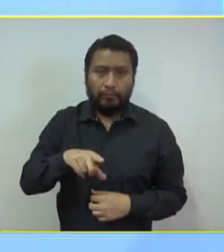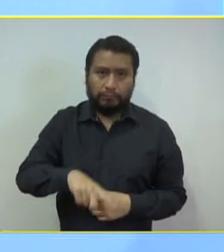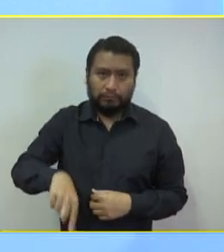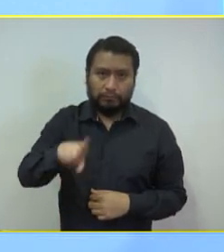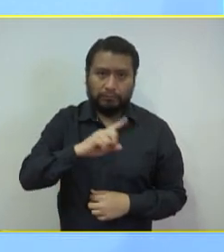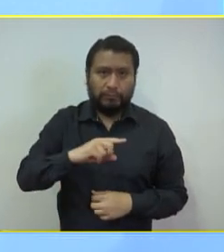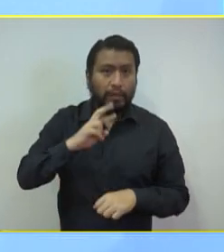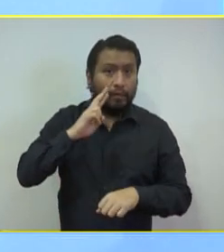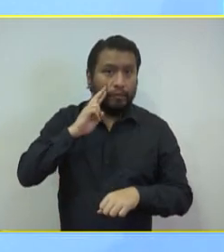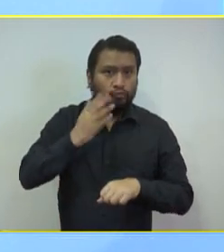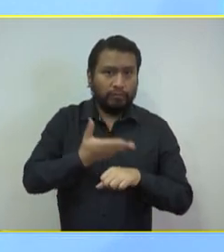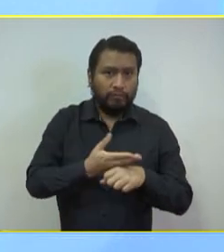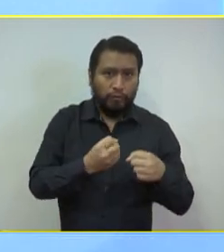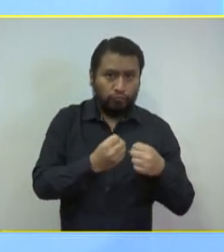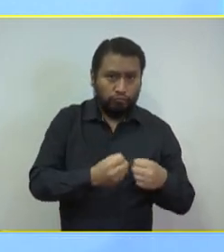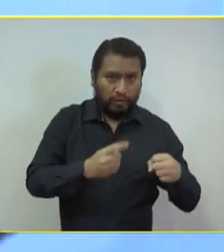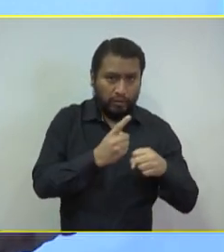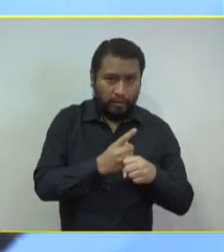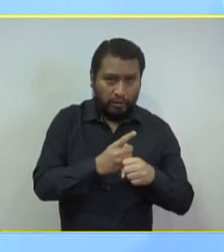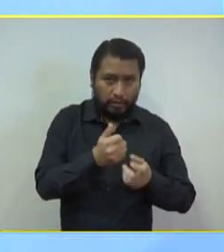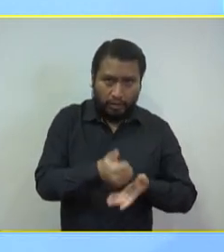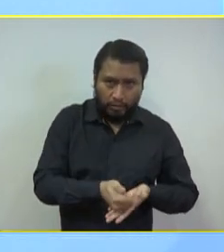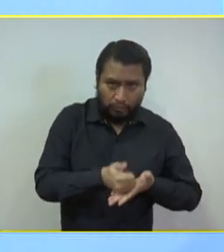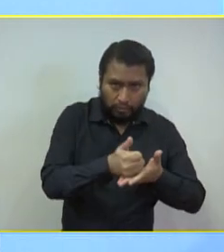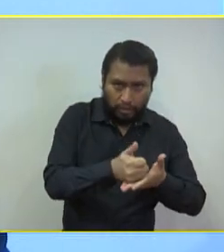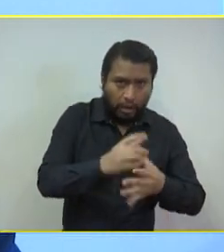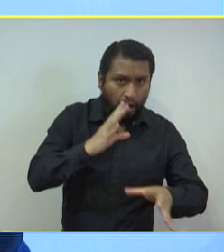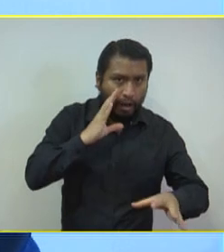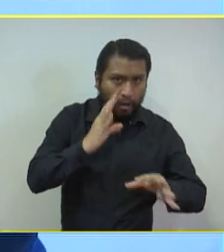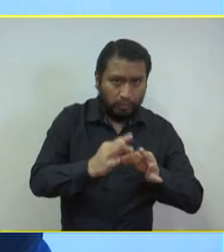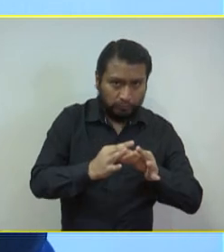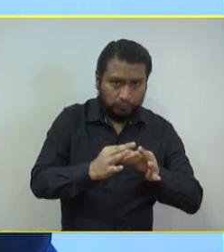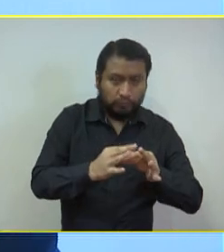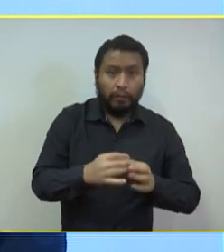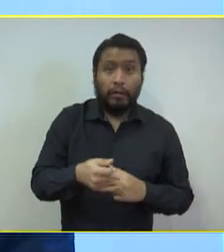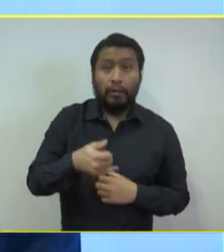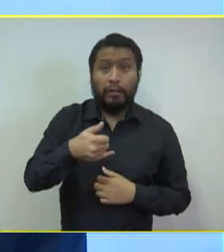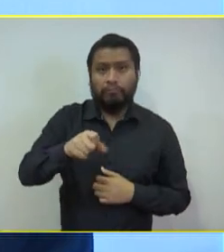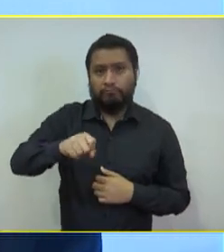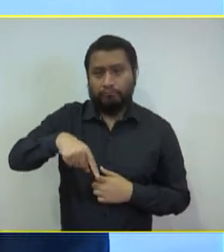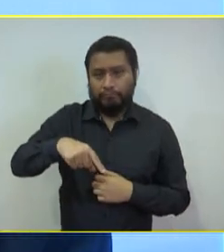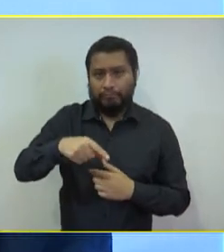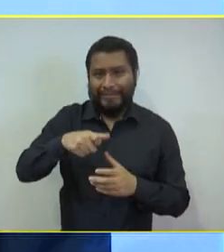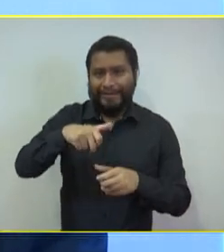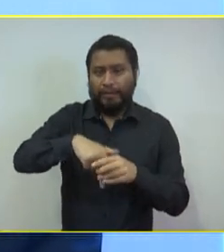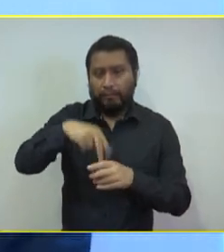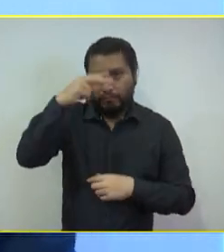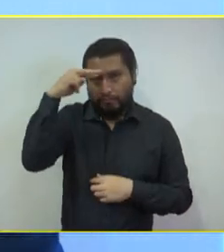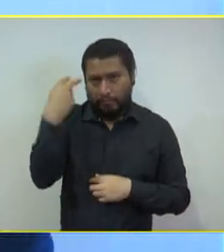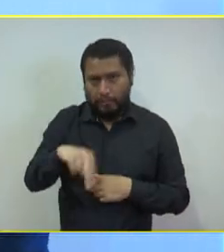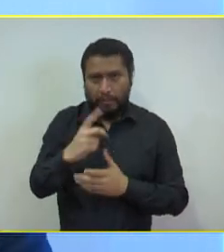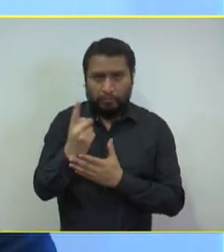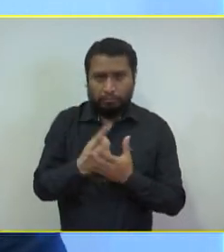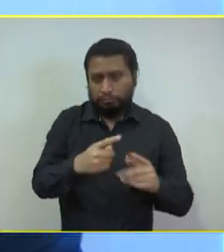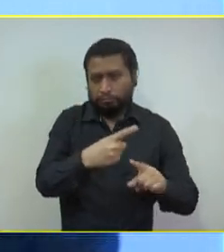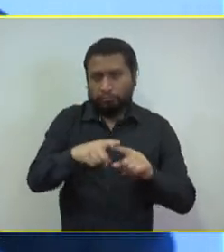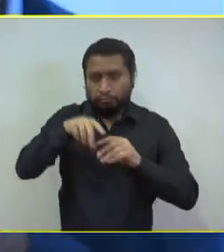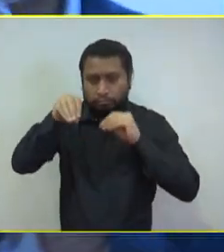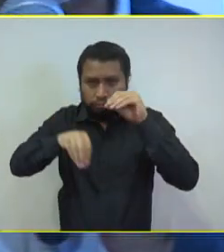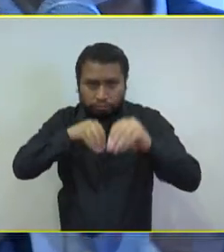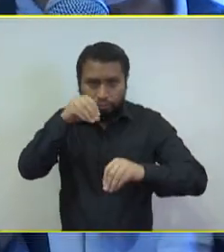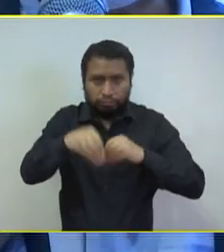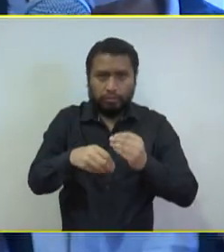responsabilidad social y colaborar en la formación de los diseñadores de México, ¿no? El